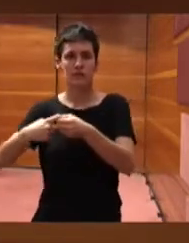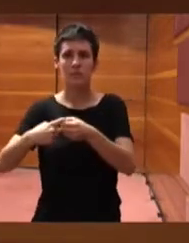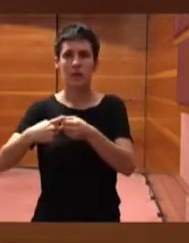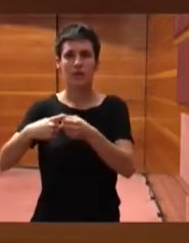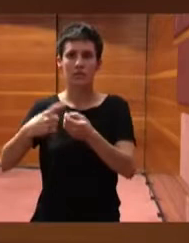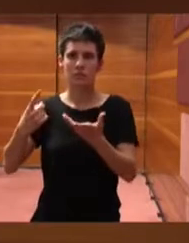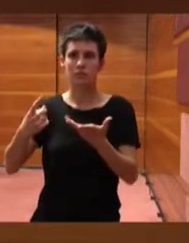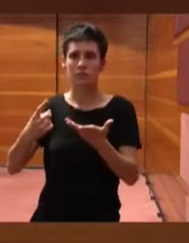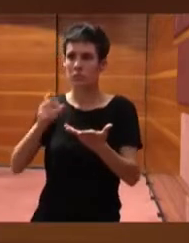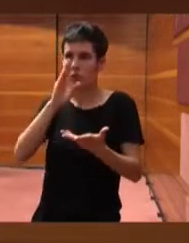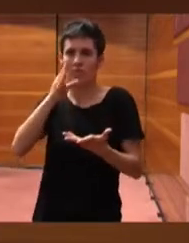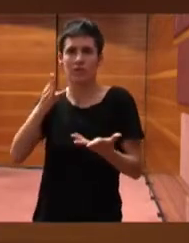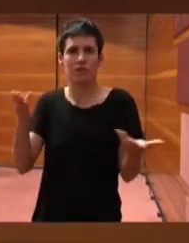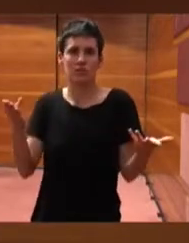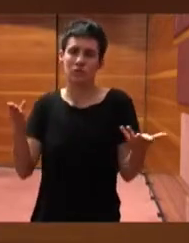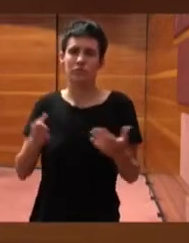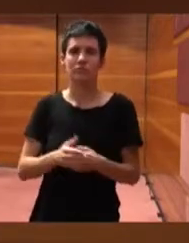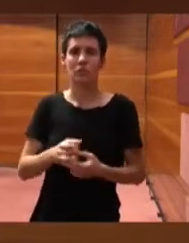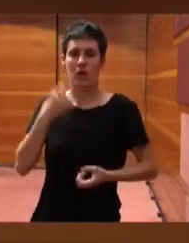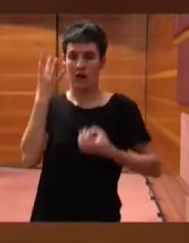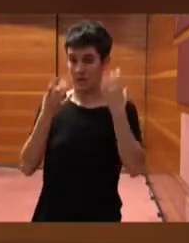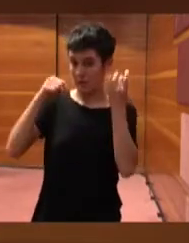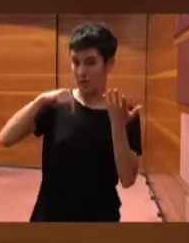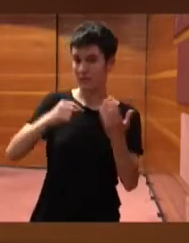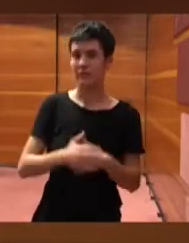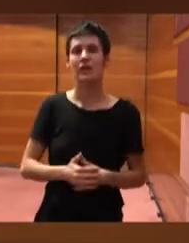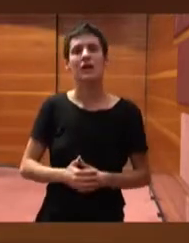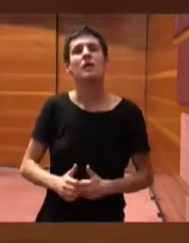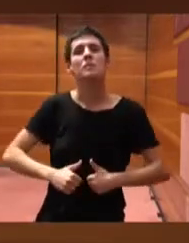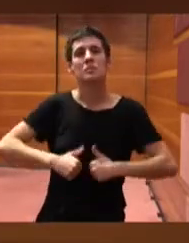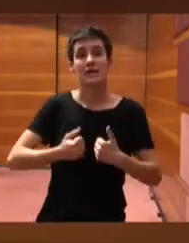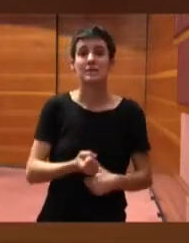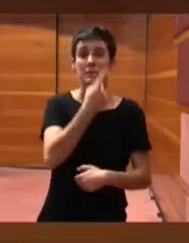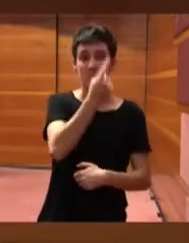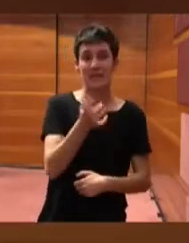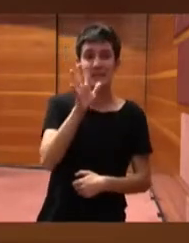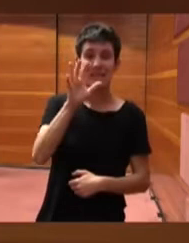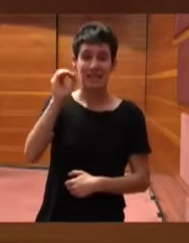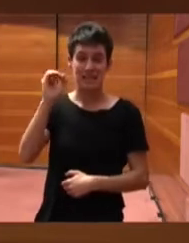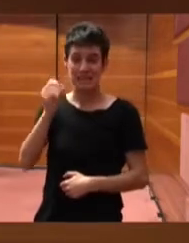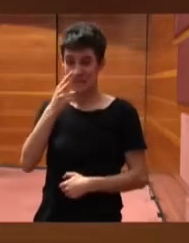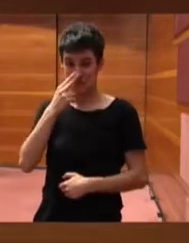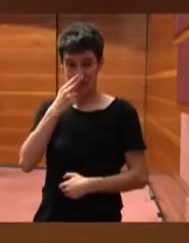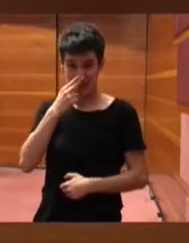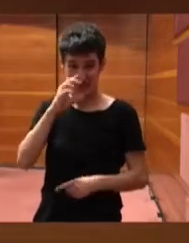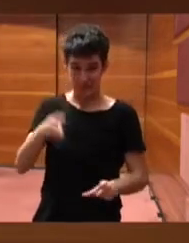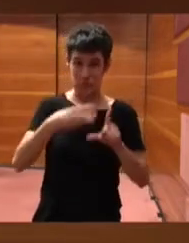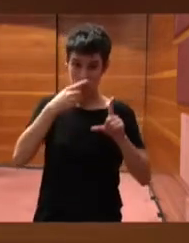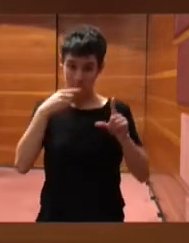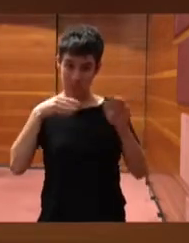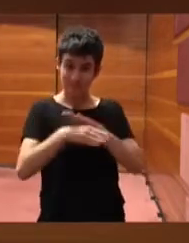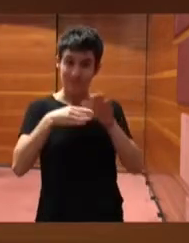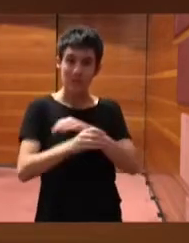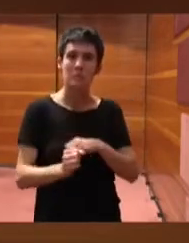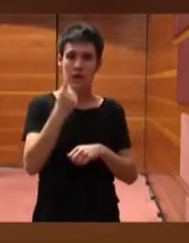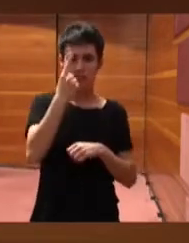también en directo de estas acciones. Y ha habido más de 1.500 visitas a la web que tenemos específica